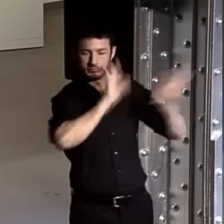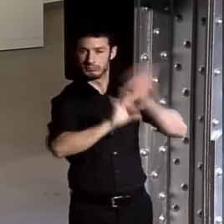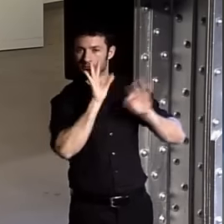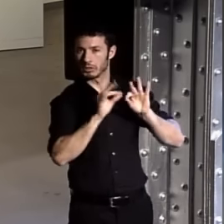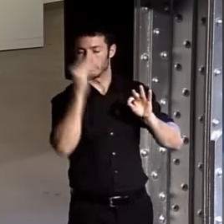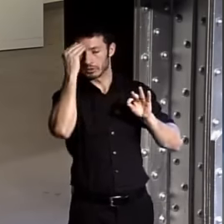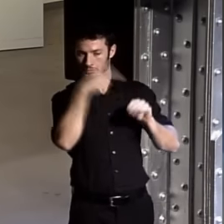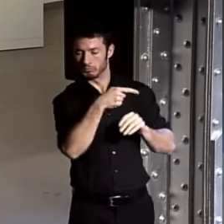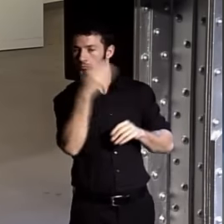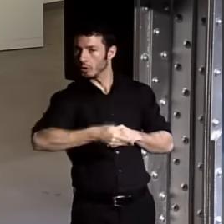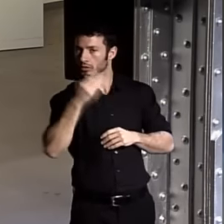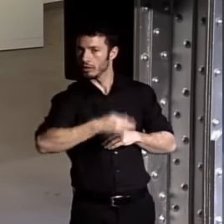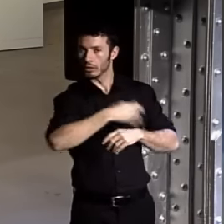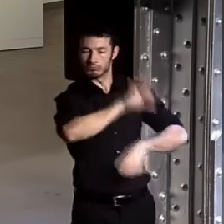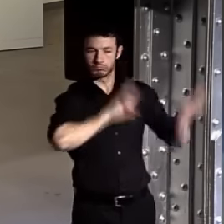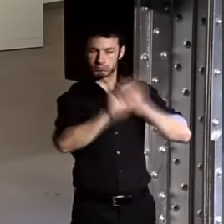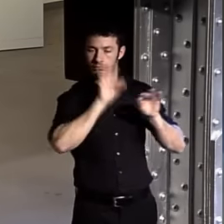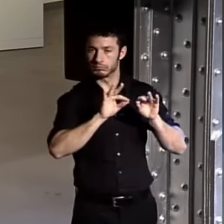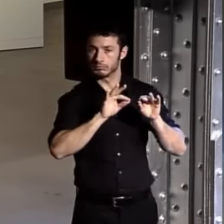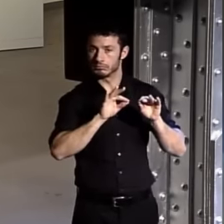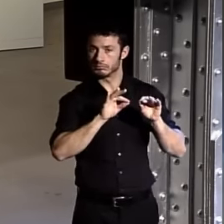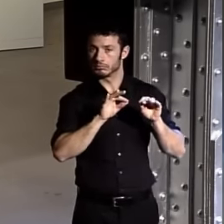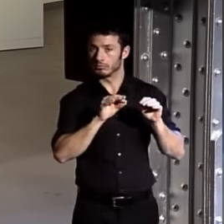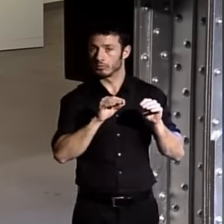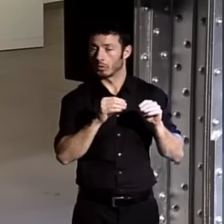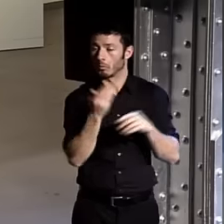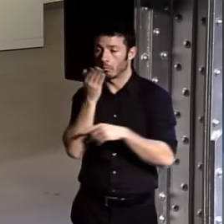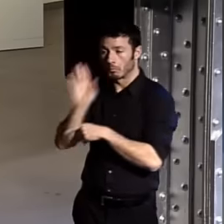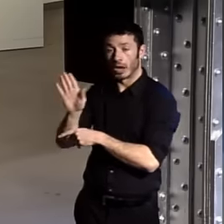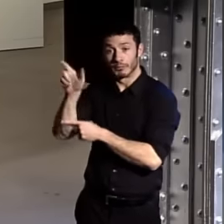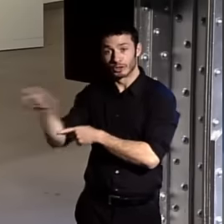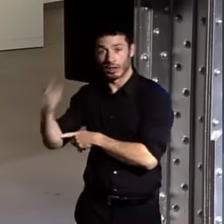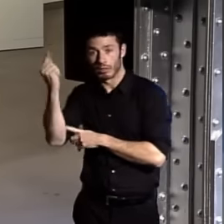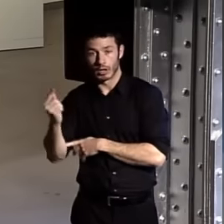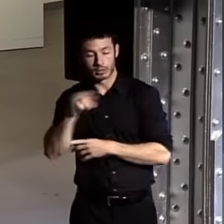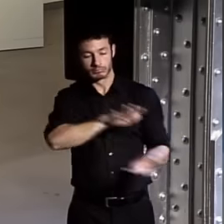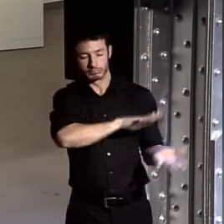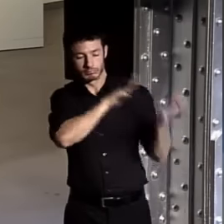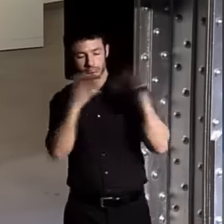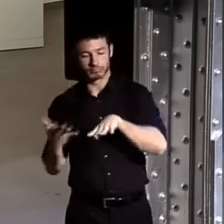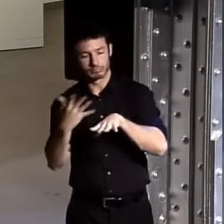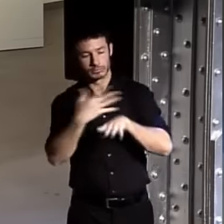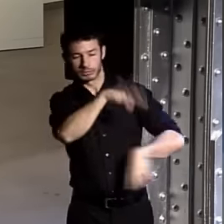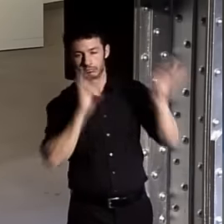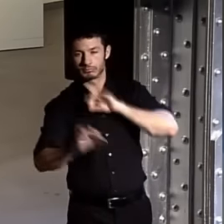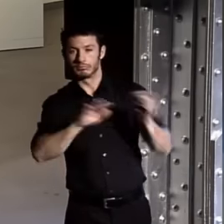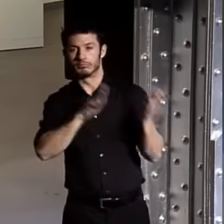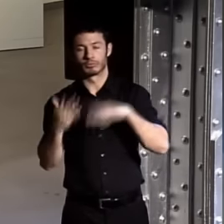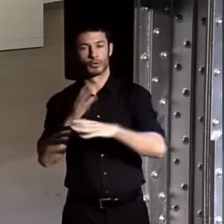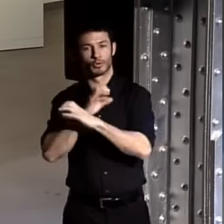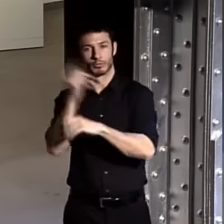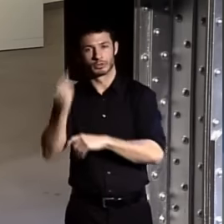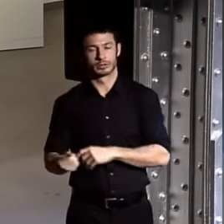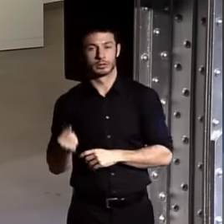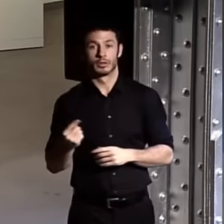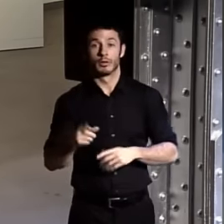consideraban más relevantes de de su colección libremente se dieron a los dibujantes y los dibujantes eligieron El único problema que